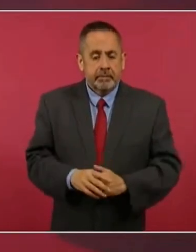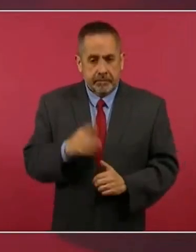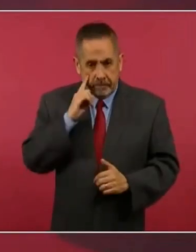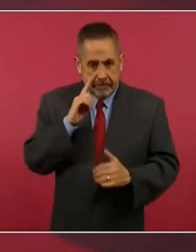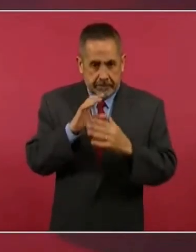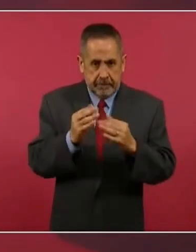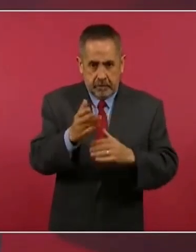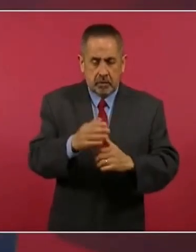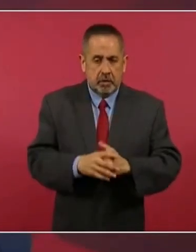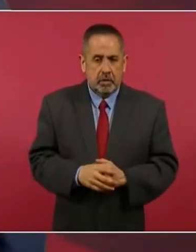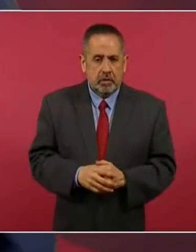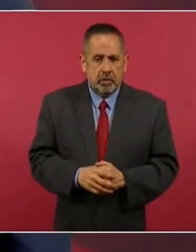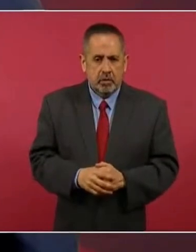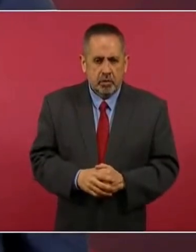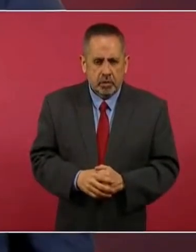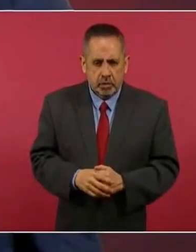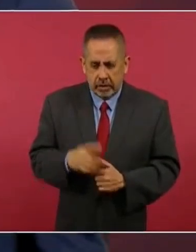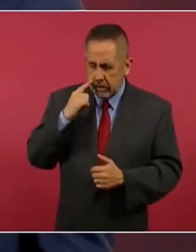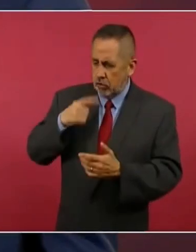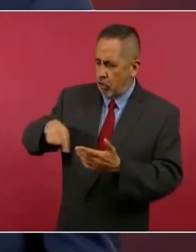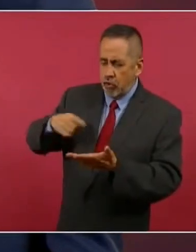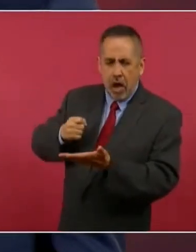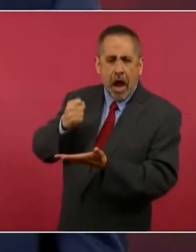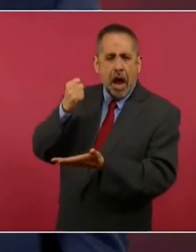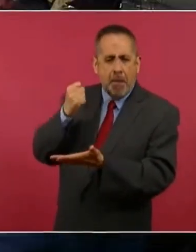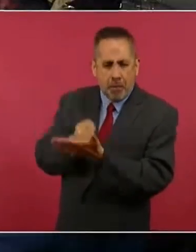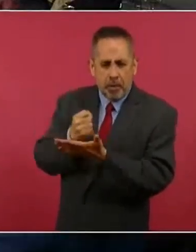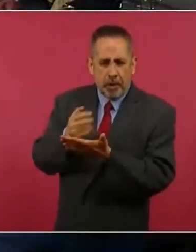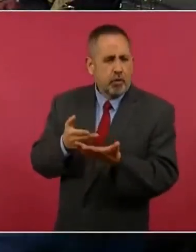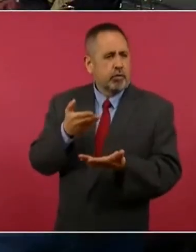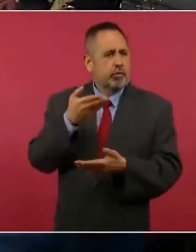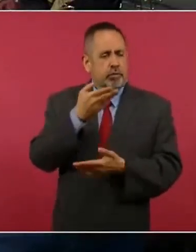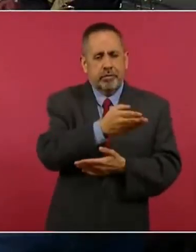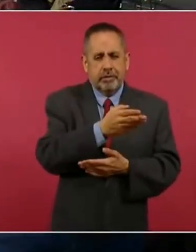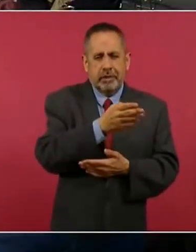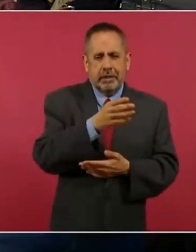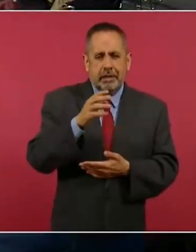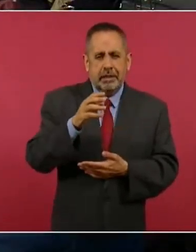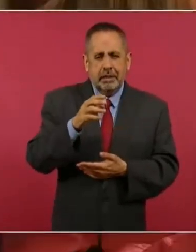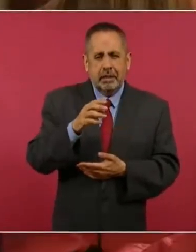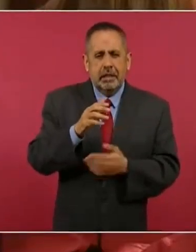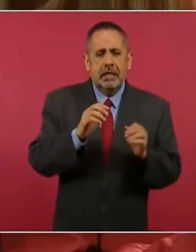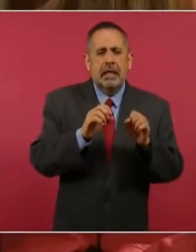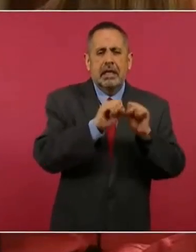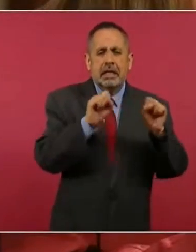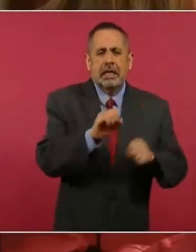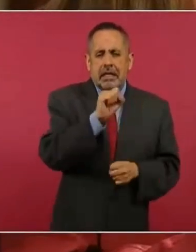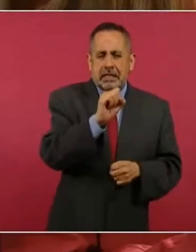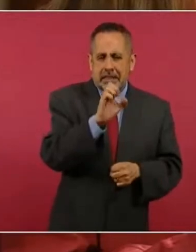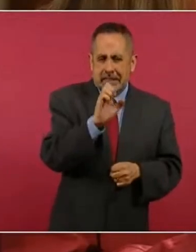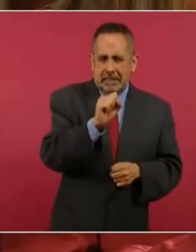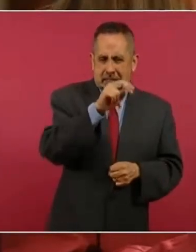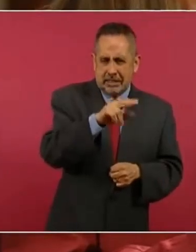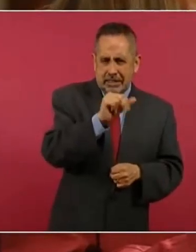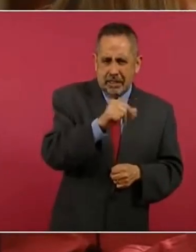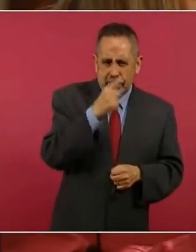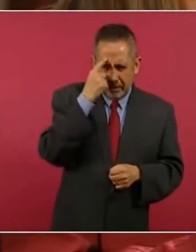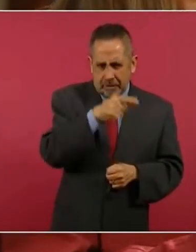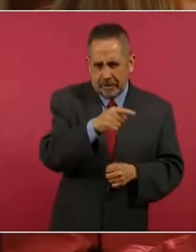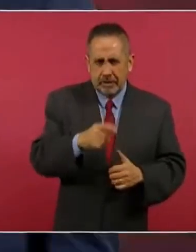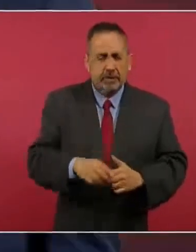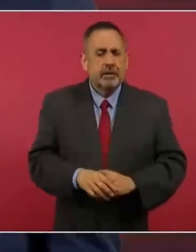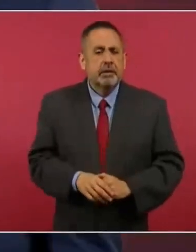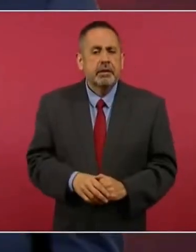Mire, usted habla de la aprobación de este Instituto Anticorrupción. Es Sistema Nacional Anticorrupción. Sistema Nacional Anticorrupción.